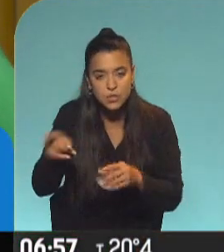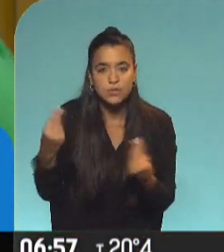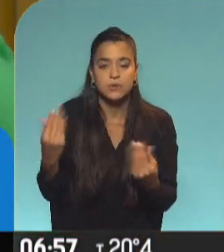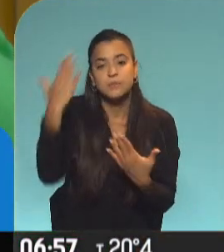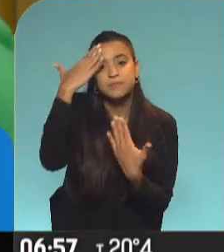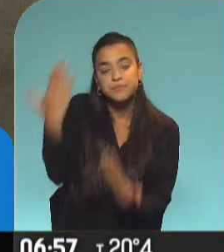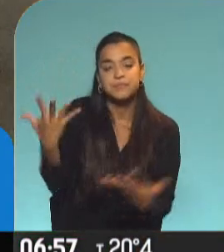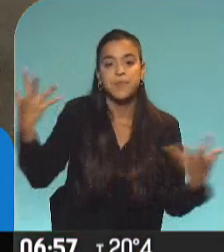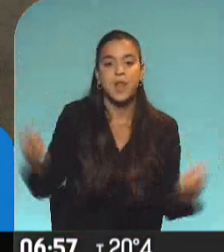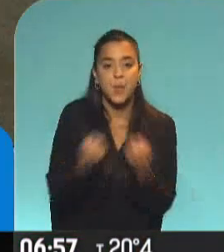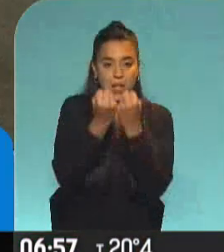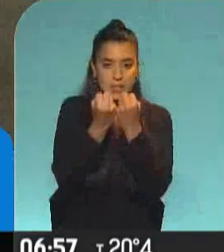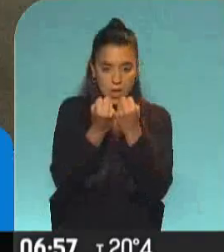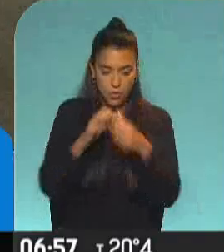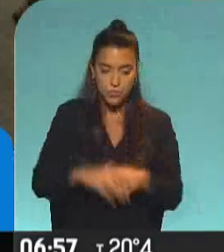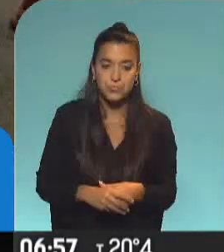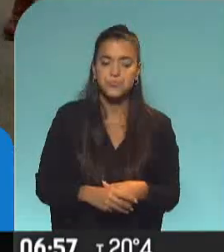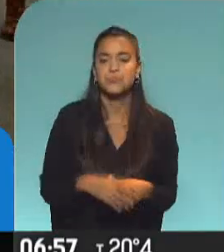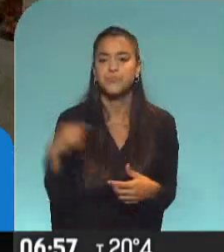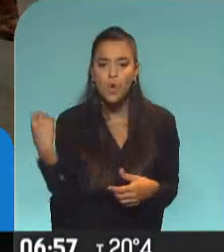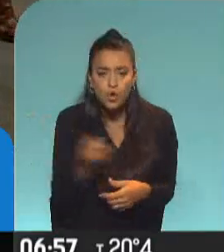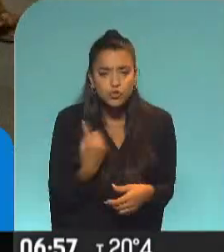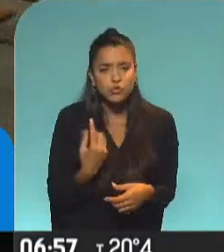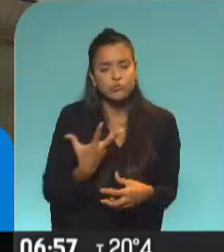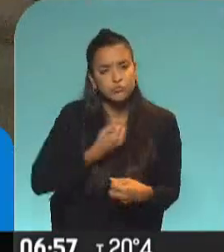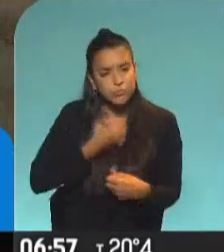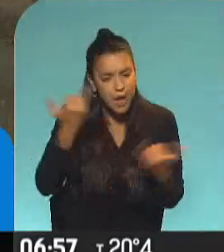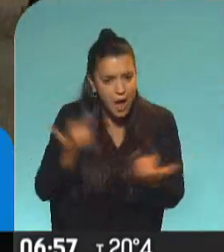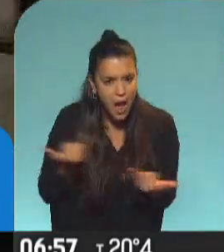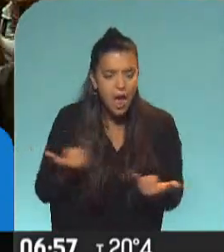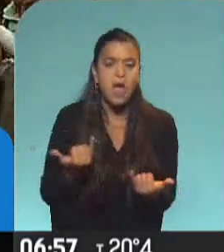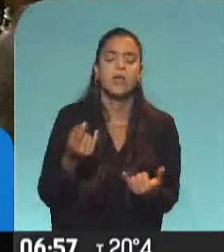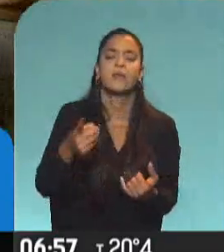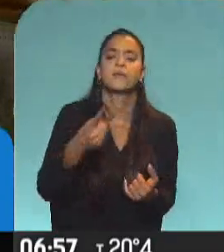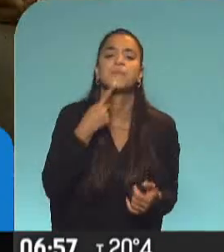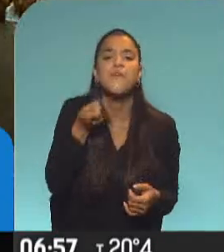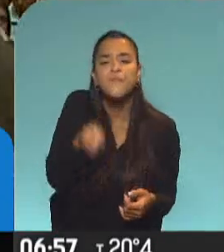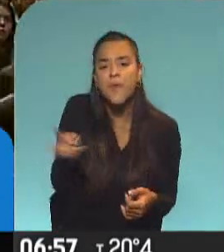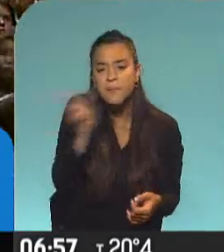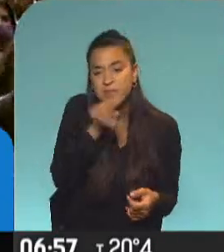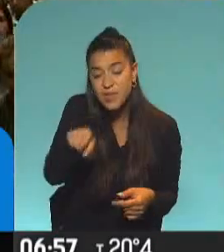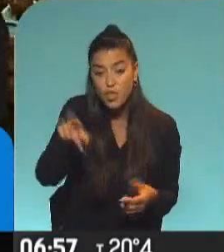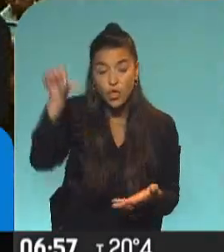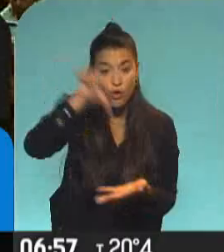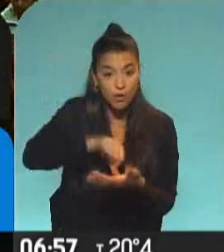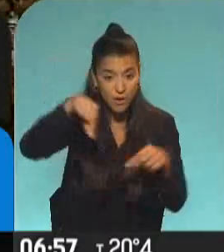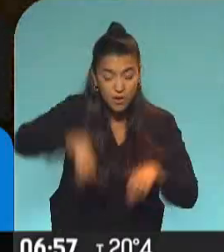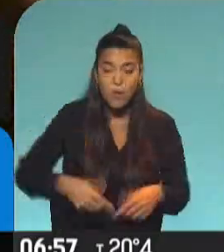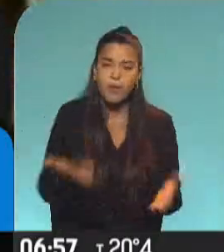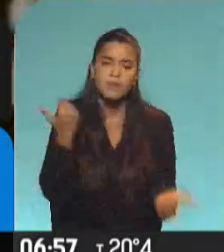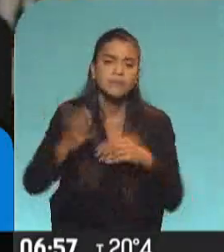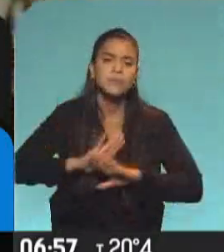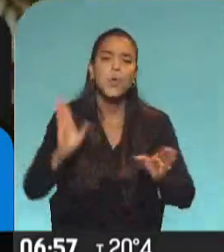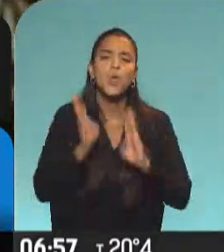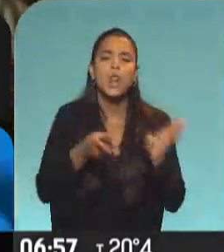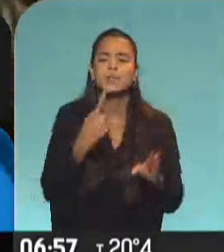este aniversario, que bueno, que nos trae muy presente los casos de femicidios que tenemos en nuestro país y la necesidad de erradicar la violencia